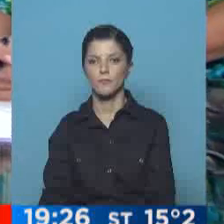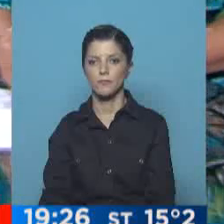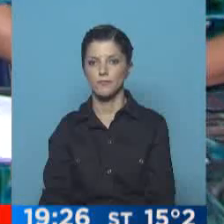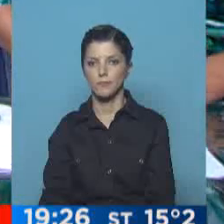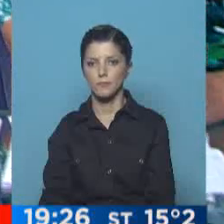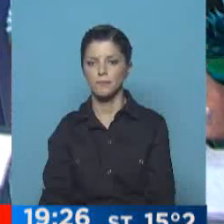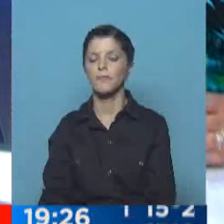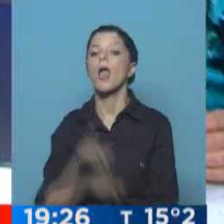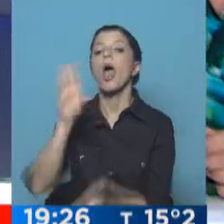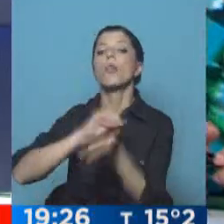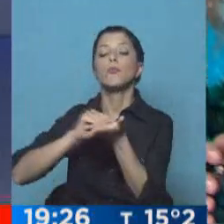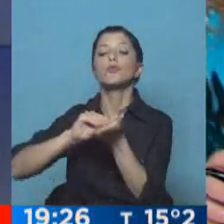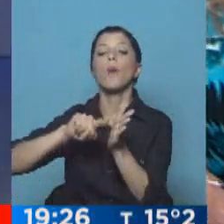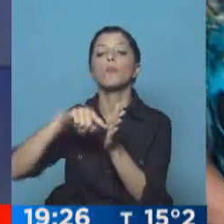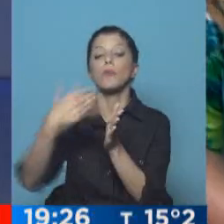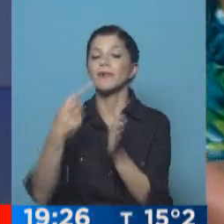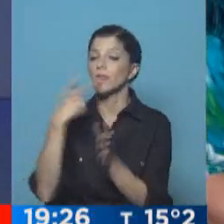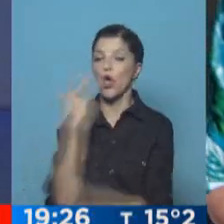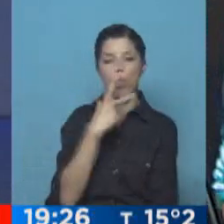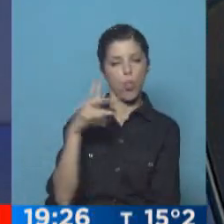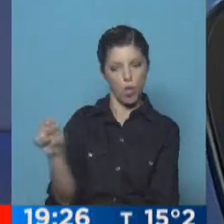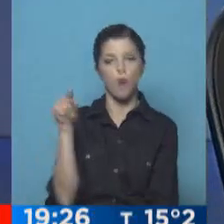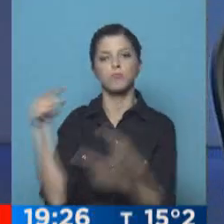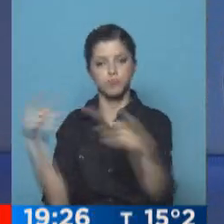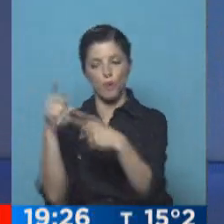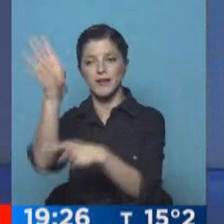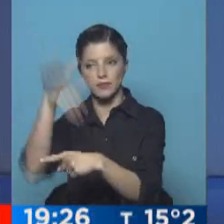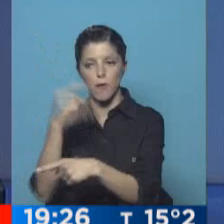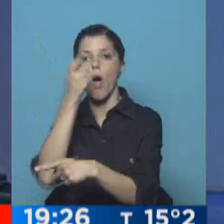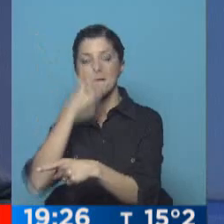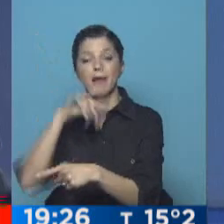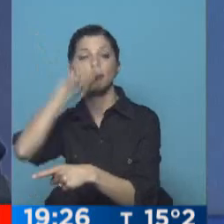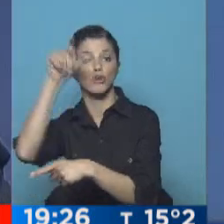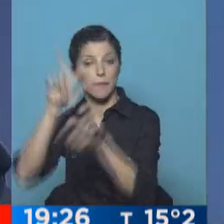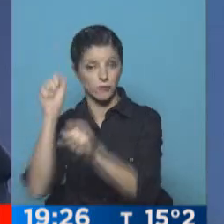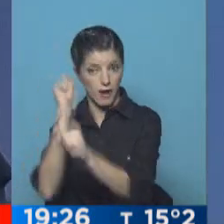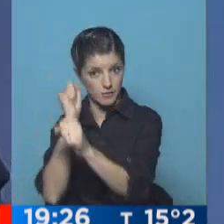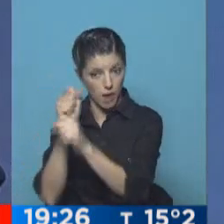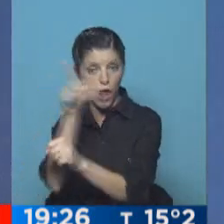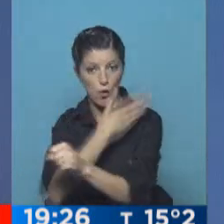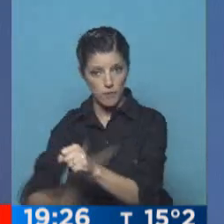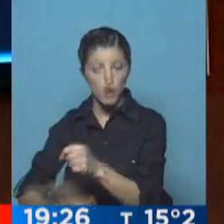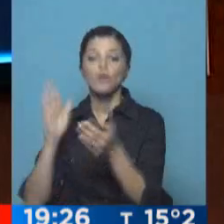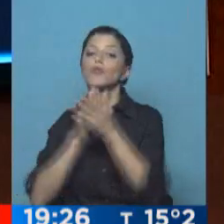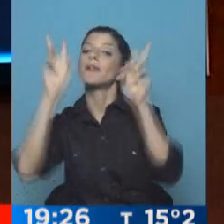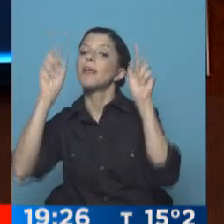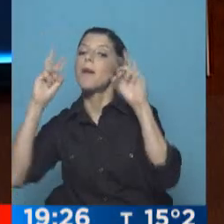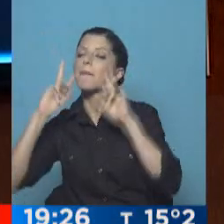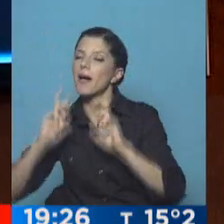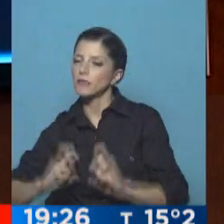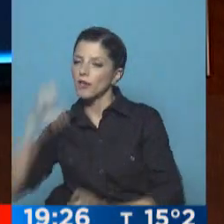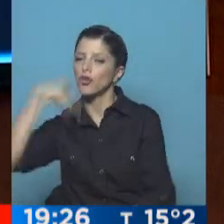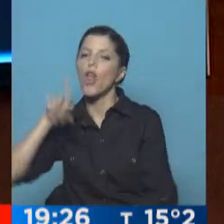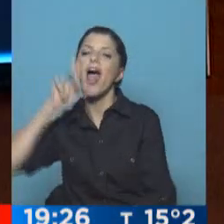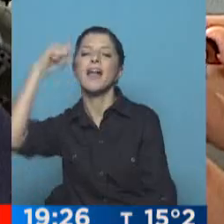La legislatura de la Ciudad de Buenos Aires rechazó la interpelación a Mauricio Macri y también a otros funcionarios del gobierno porteño por el caso Niembro.